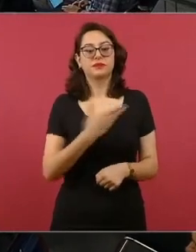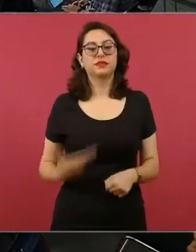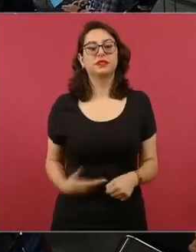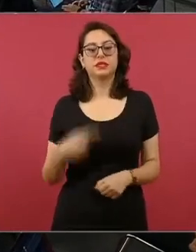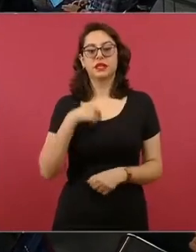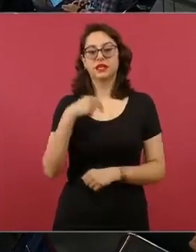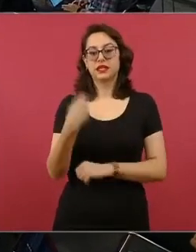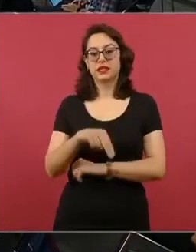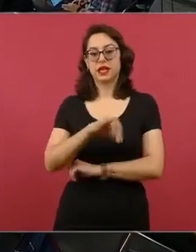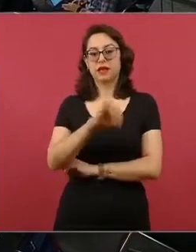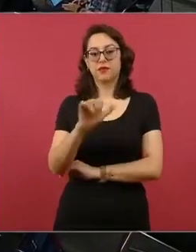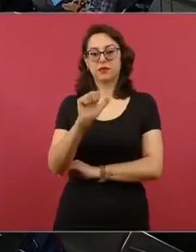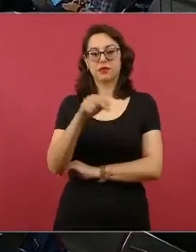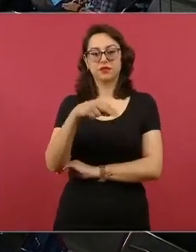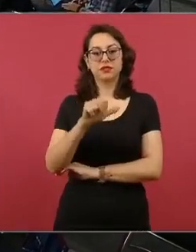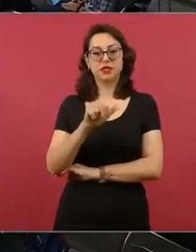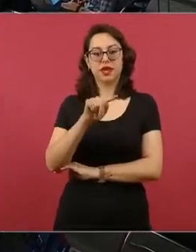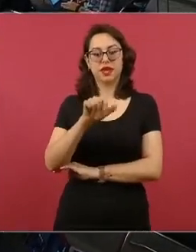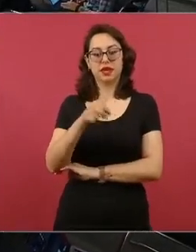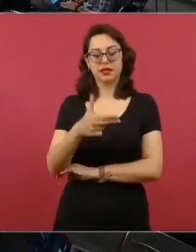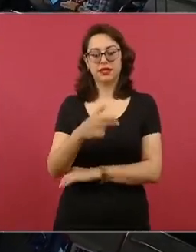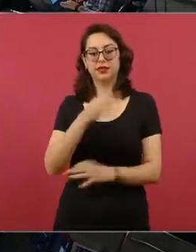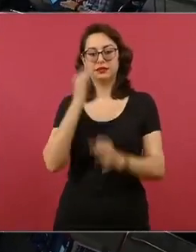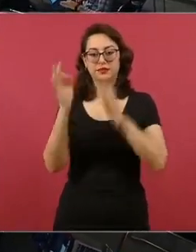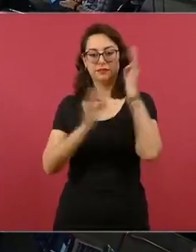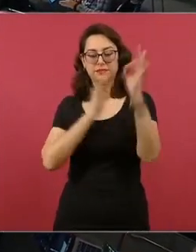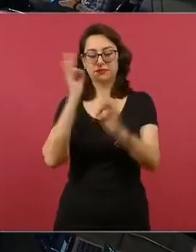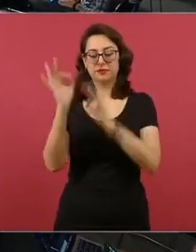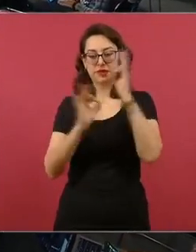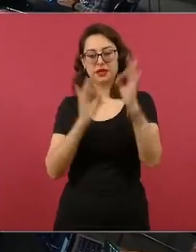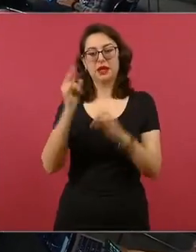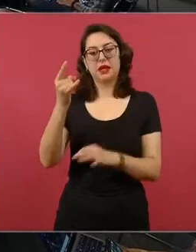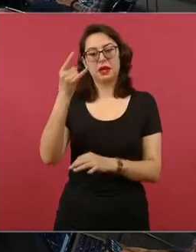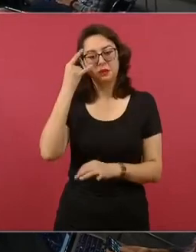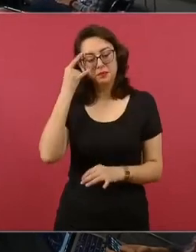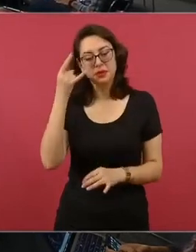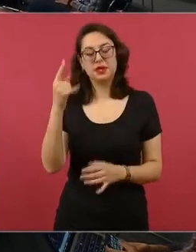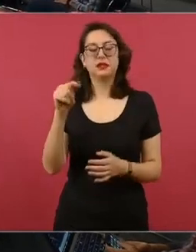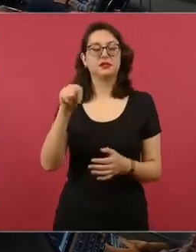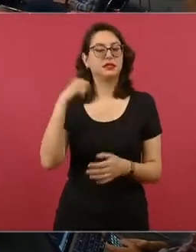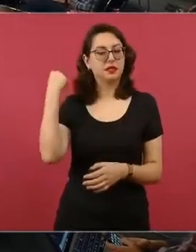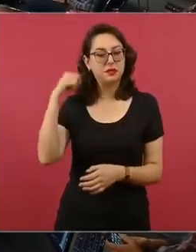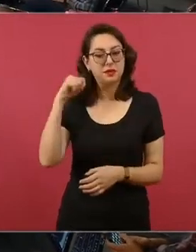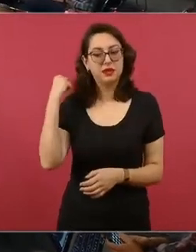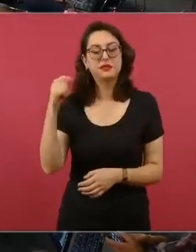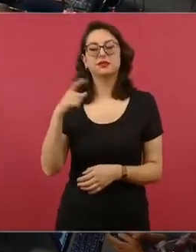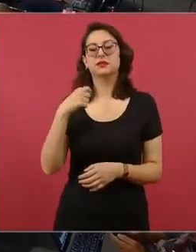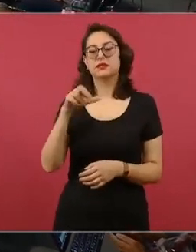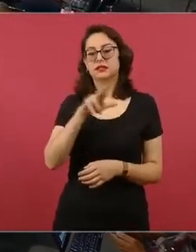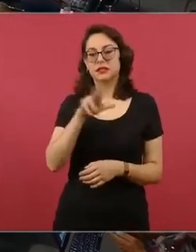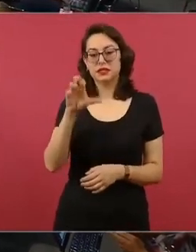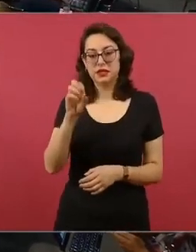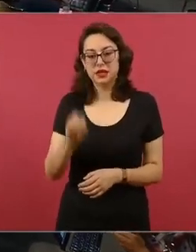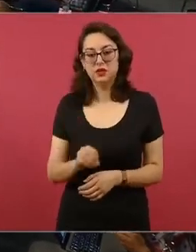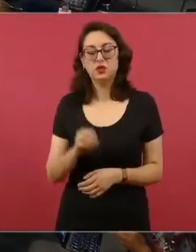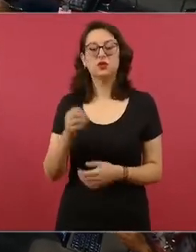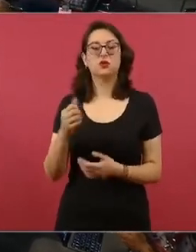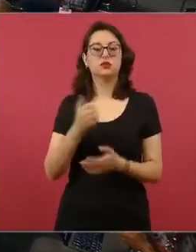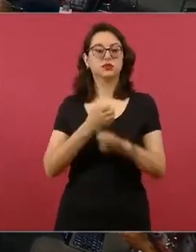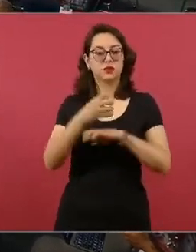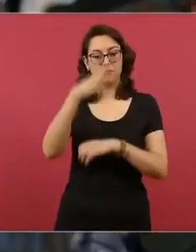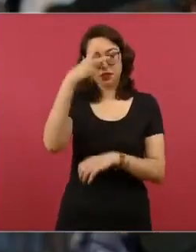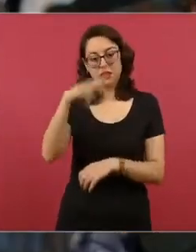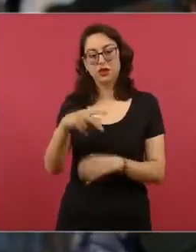Galindo, de Grupo Transmedia La Chispa, Campeche, Tabasco, Yucatán, Quintana Roo, Petrolera, Estado de México, Ciudad de México. Señor